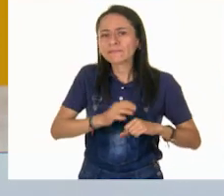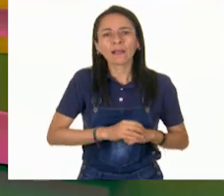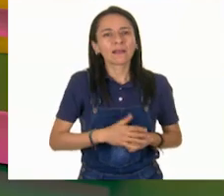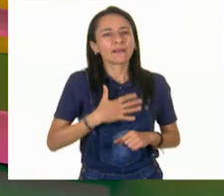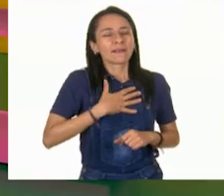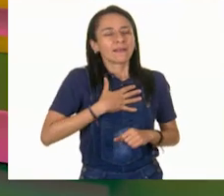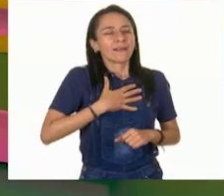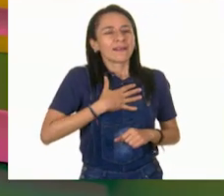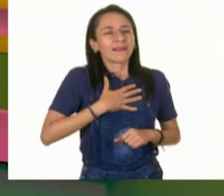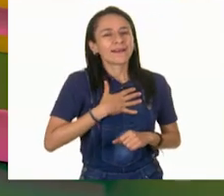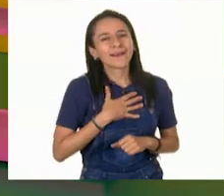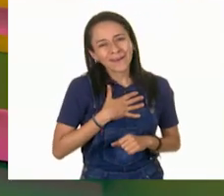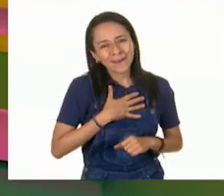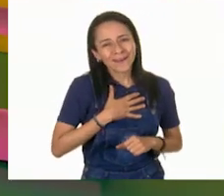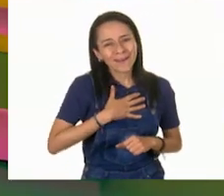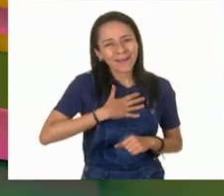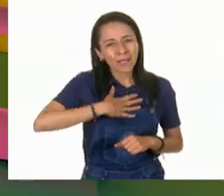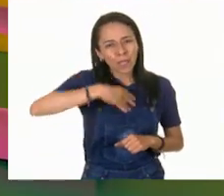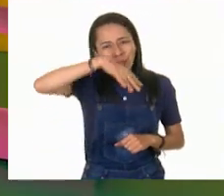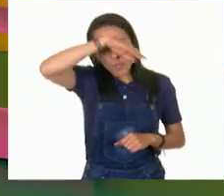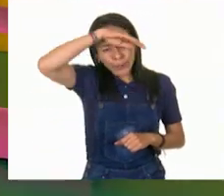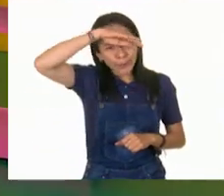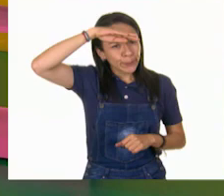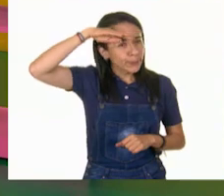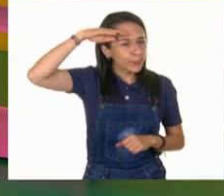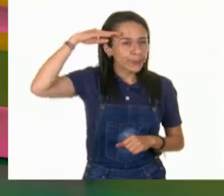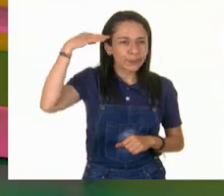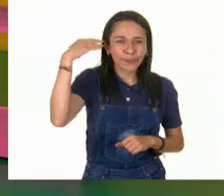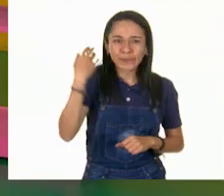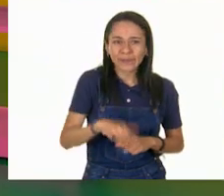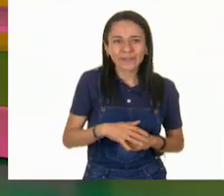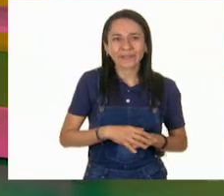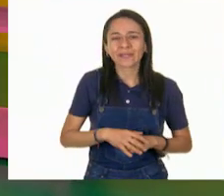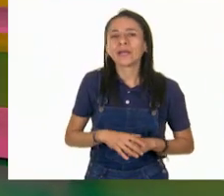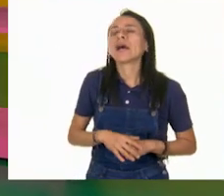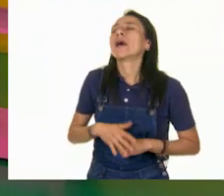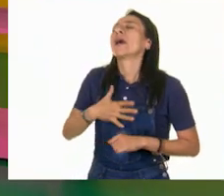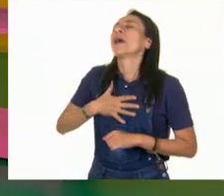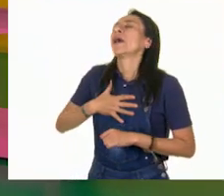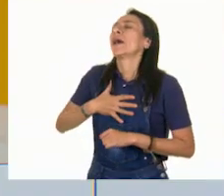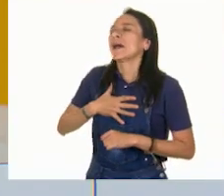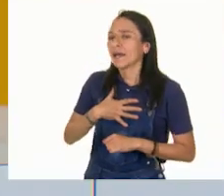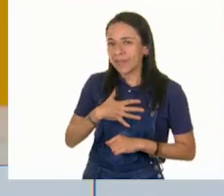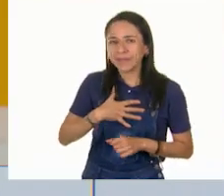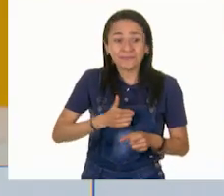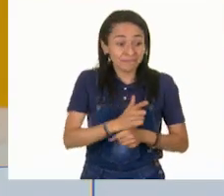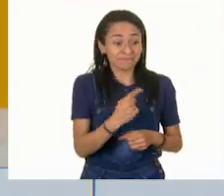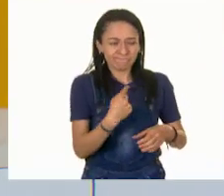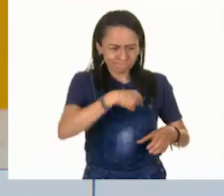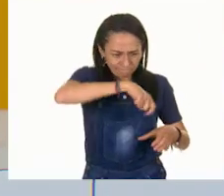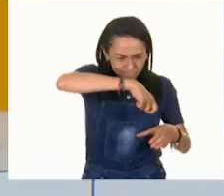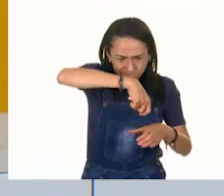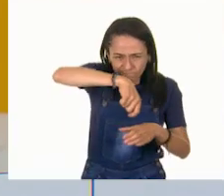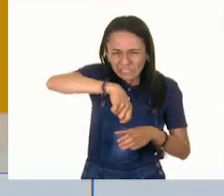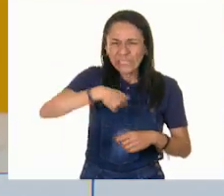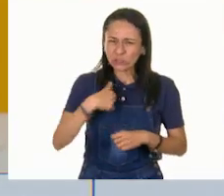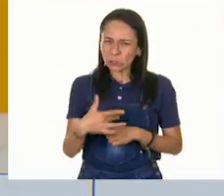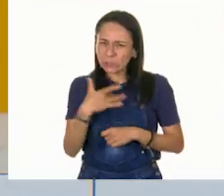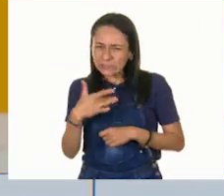alivio. Exactamente. Uf, encontramos un removedor. Chuf. Y entonces yo creo que el alivio debía ir aquí,